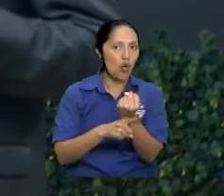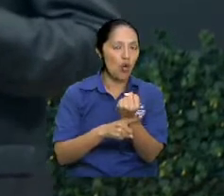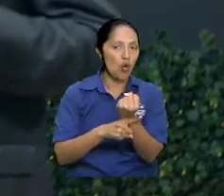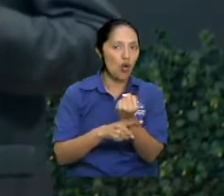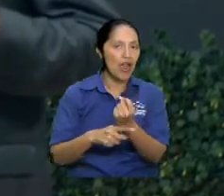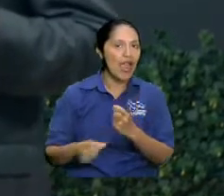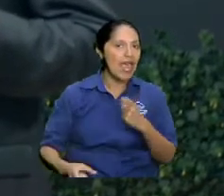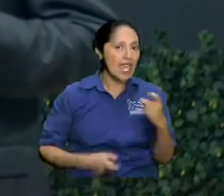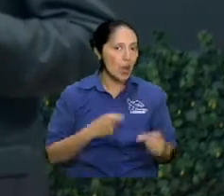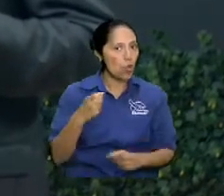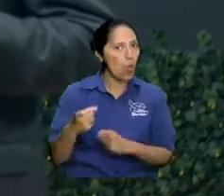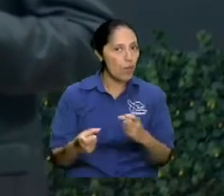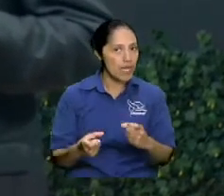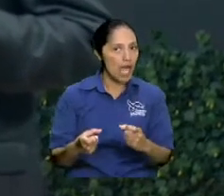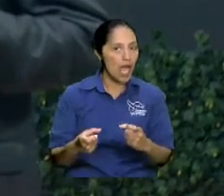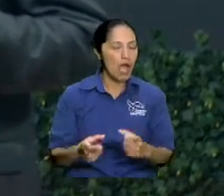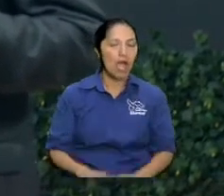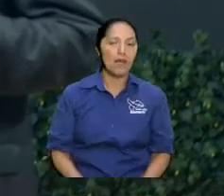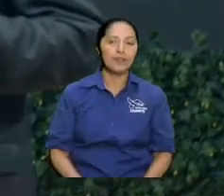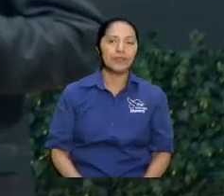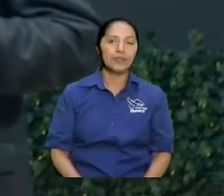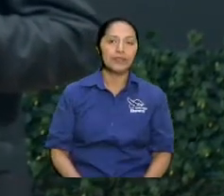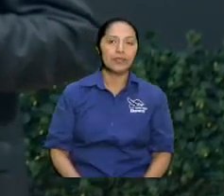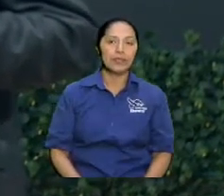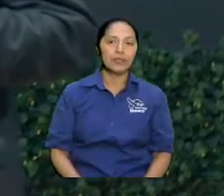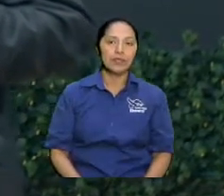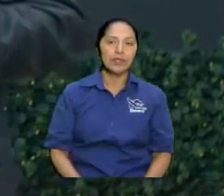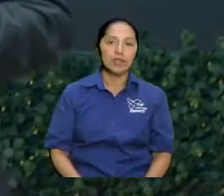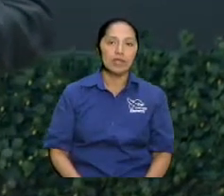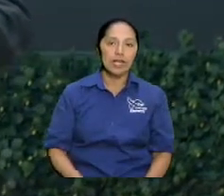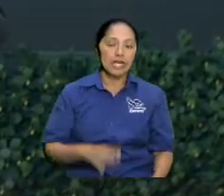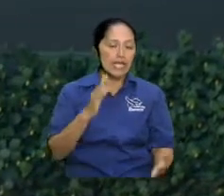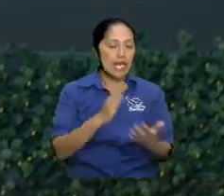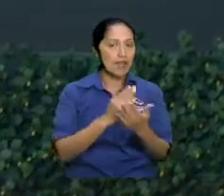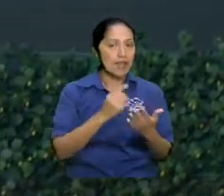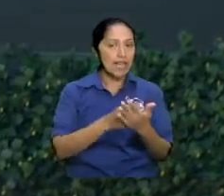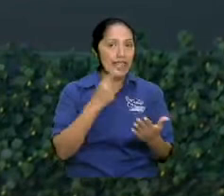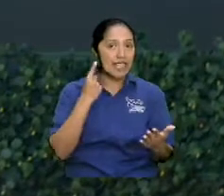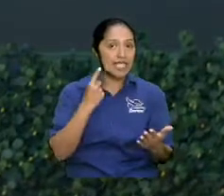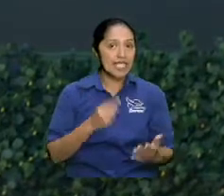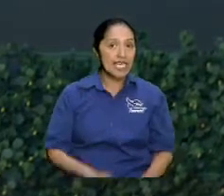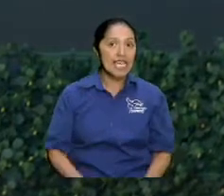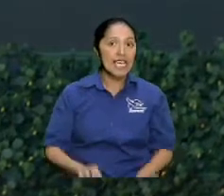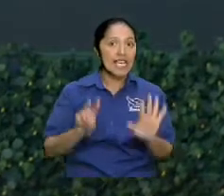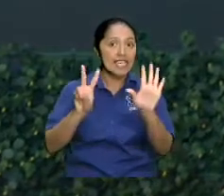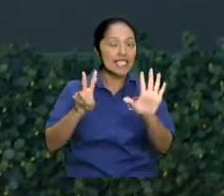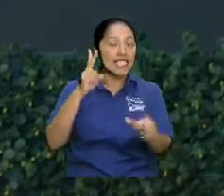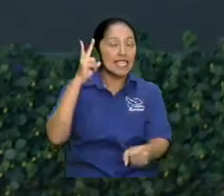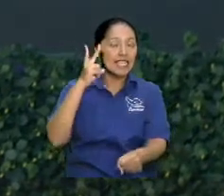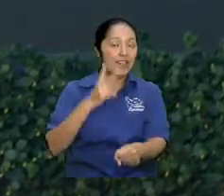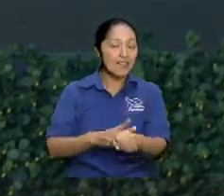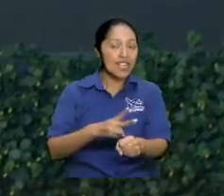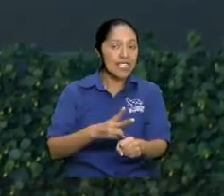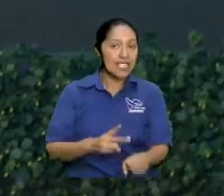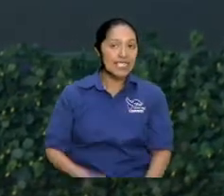lo levanta, no es cierto. Así no dice. Dice 7 veces cae el justo y en la séptima